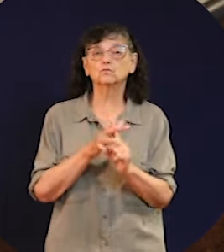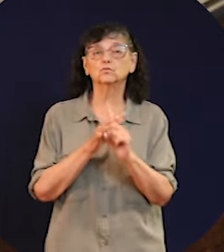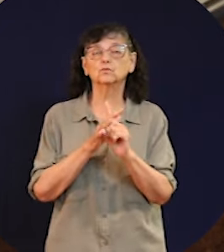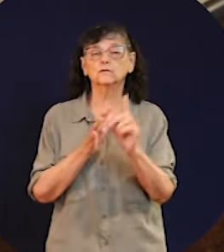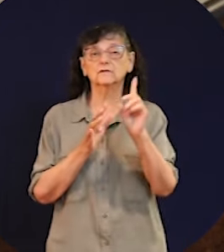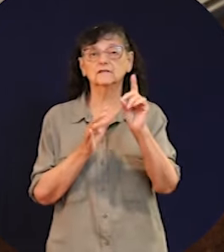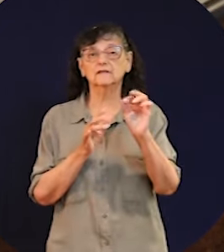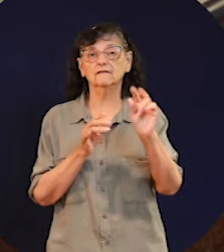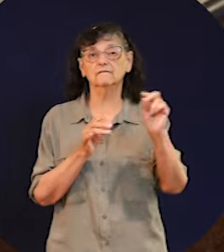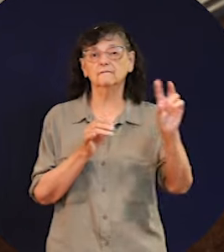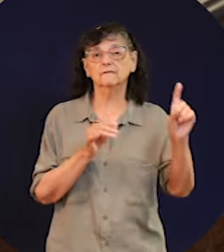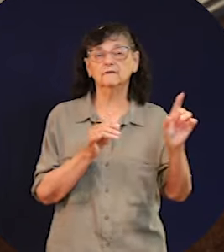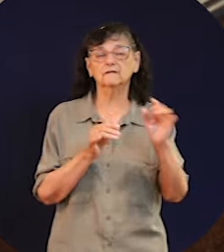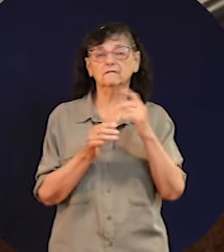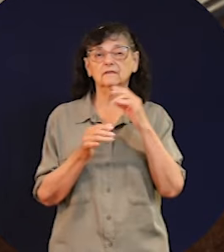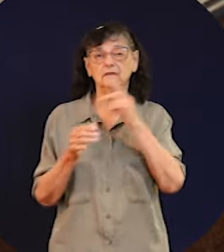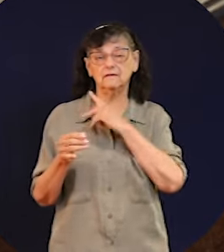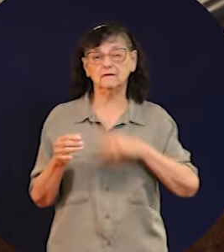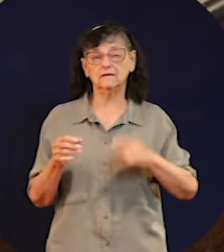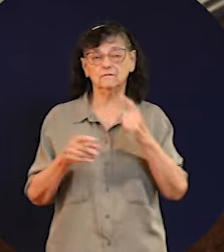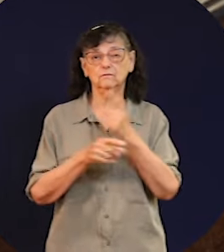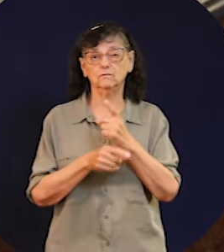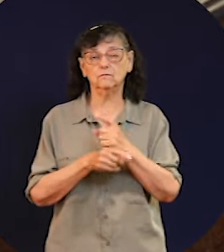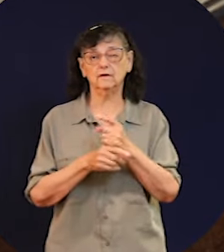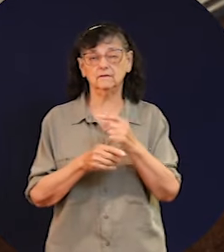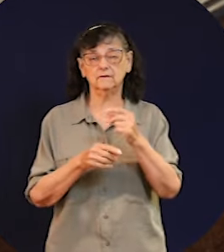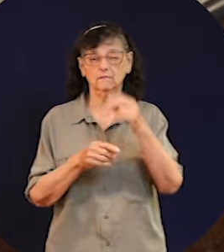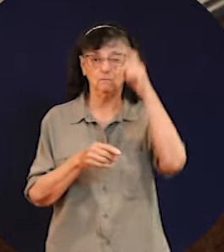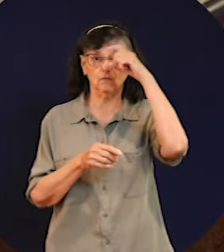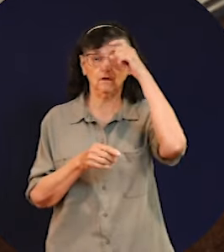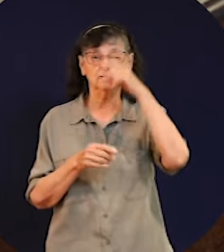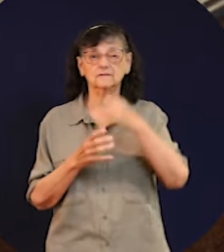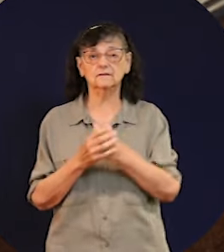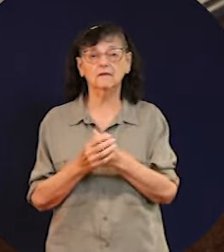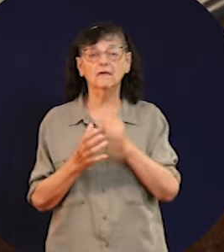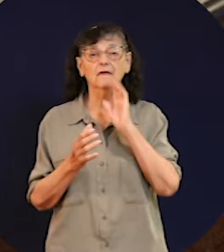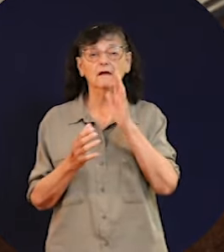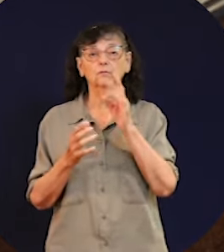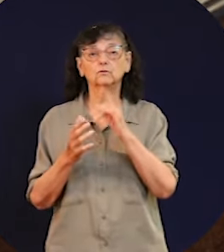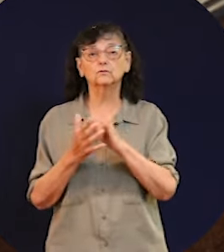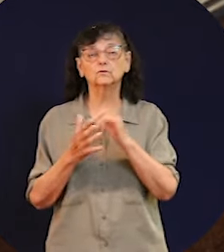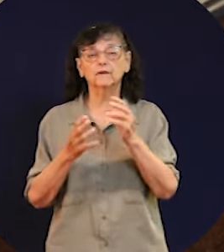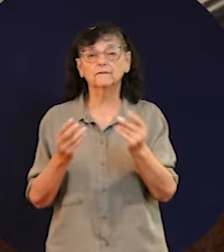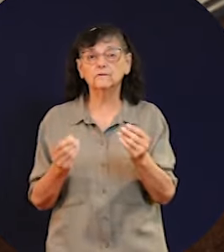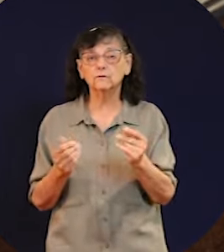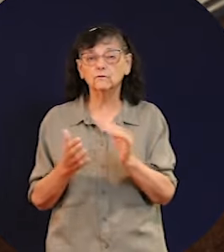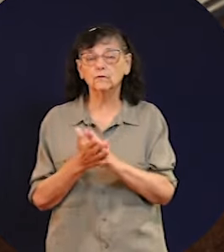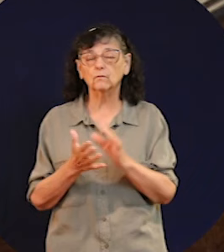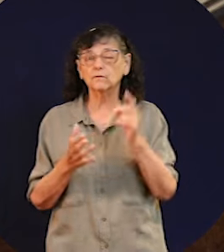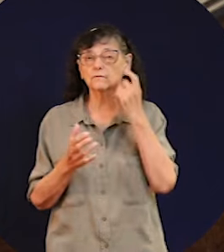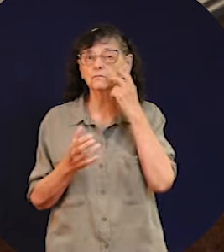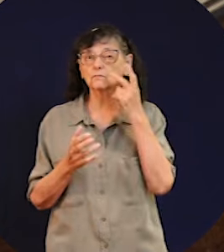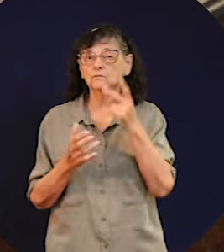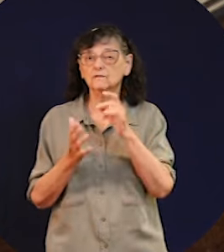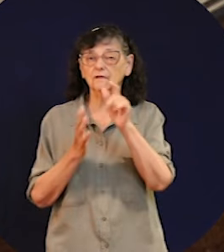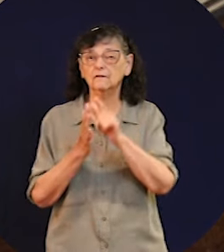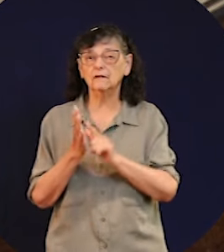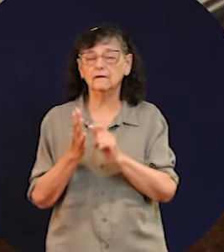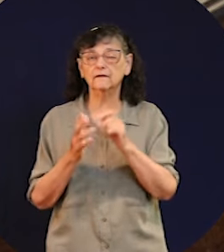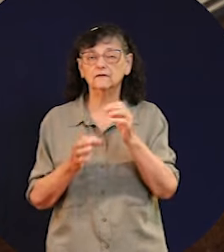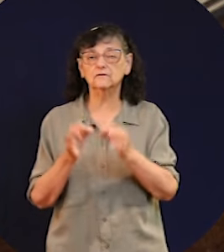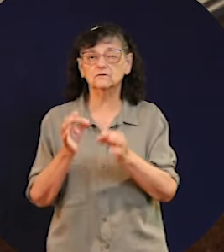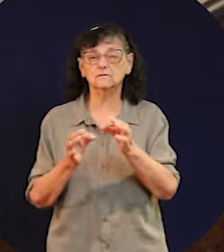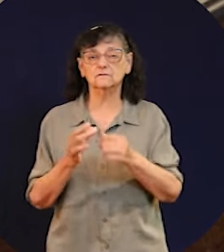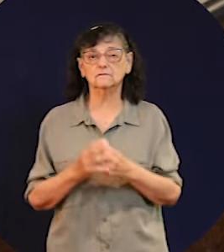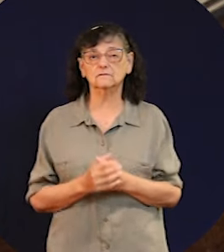David. Será un rey justo y prudente, y hará que en la tierra se observen la ley y la